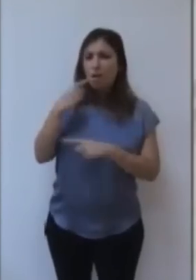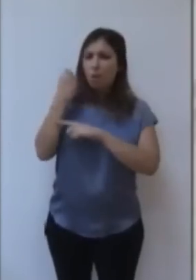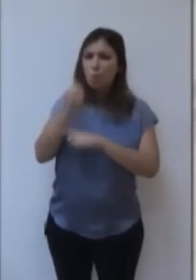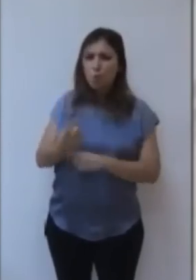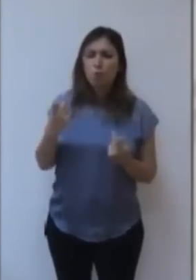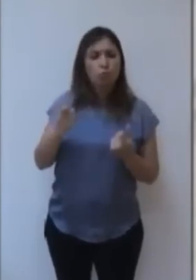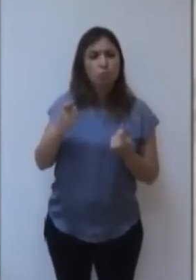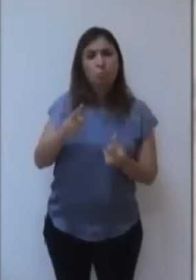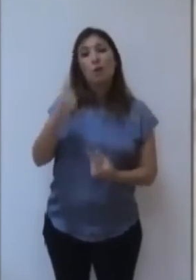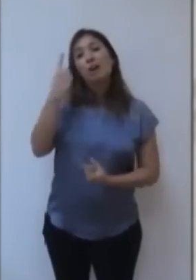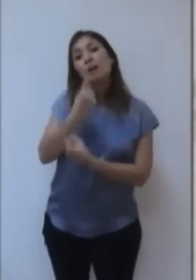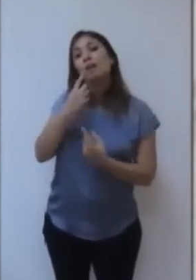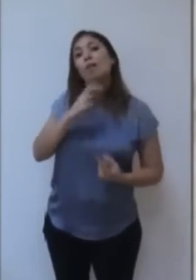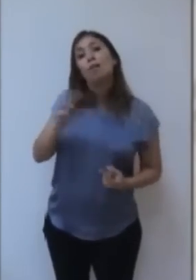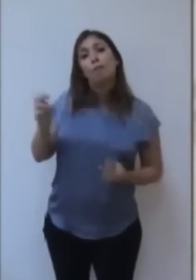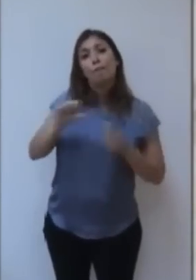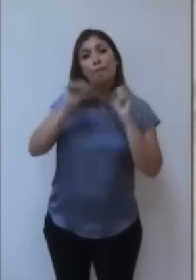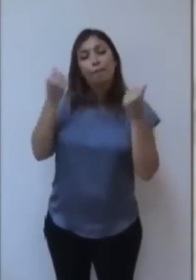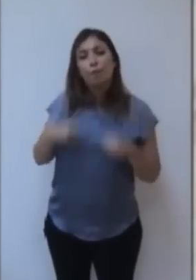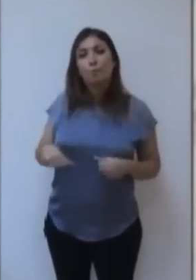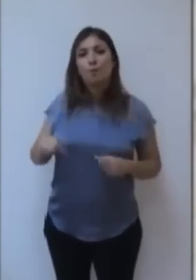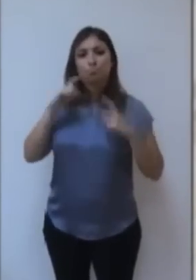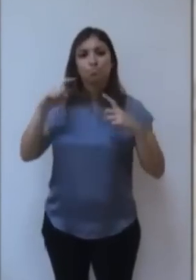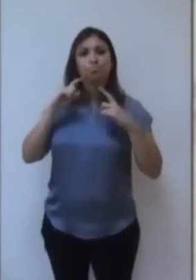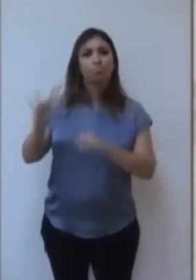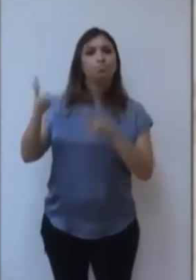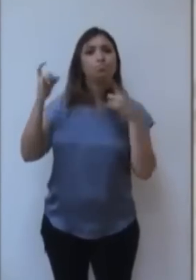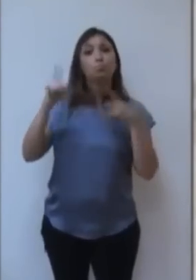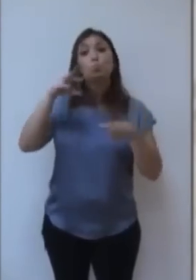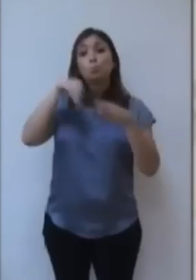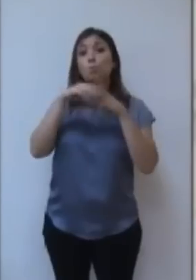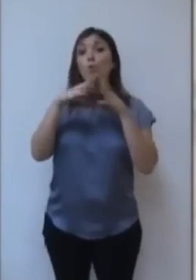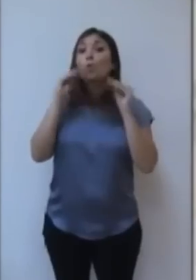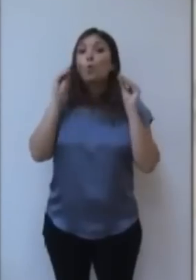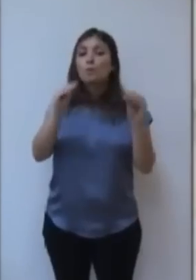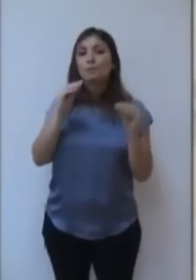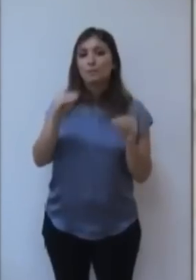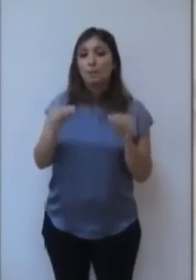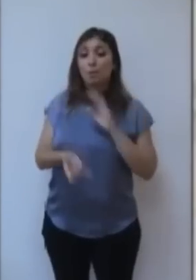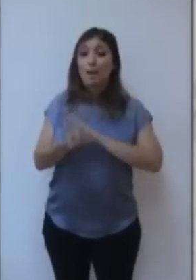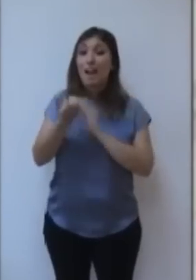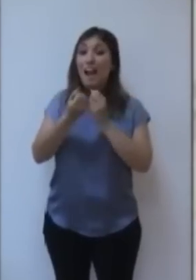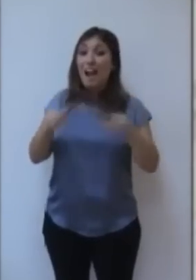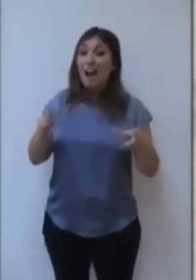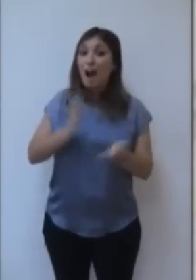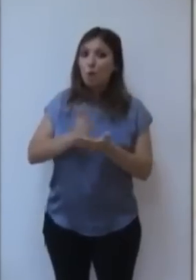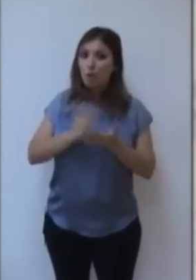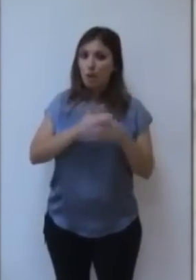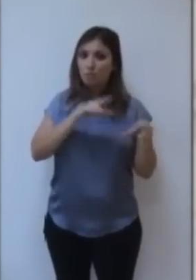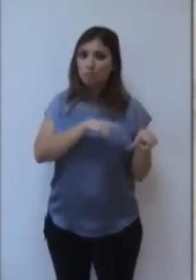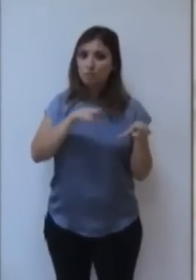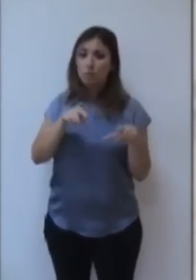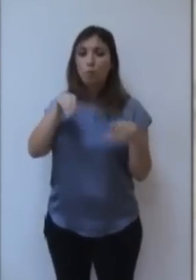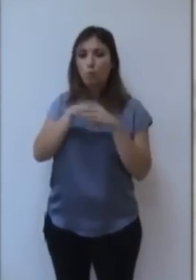sean precisos, pero hay otra manera de conseguir que se implique también la universidad, y es que se abran aulas dentro del